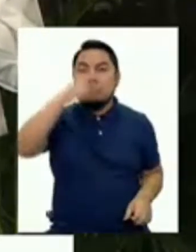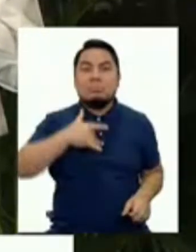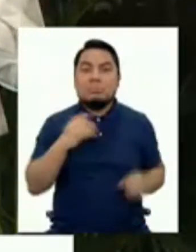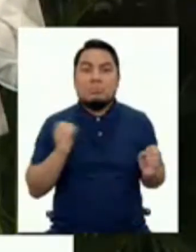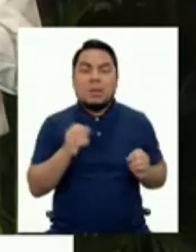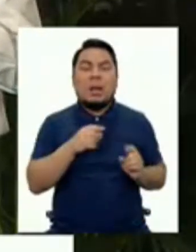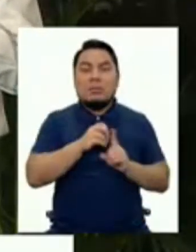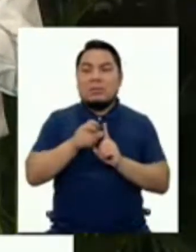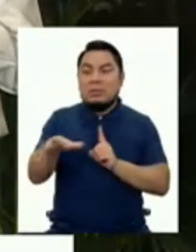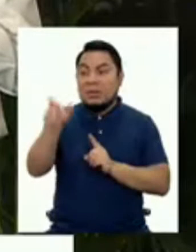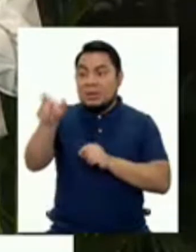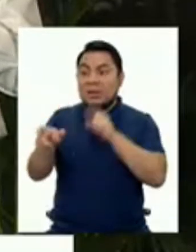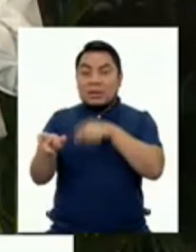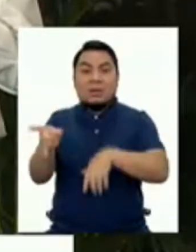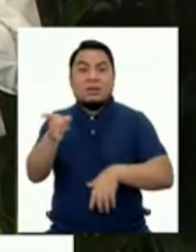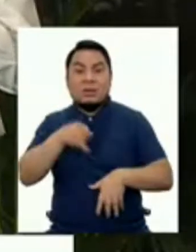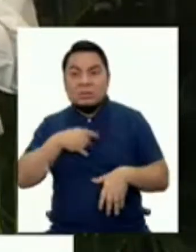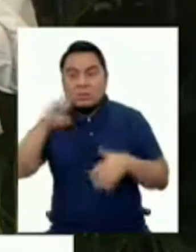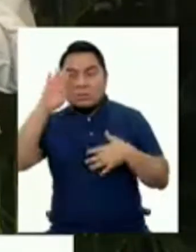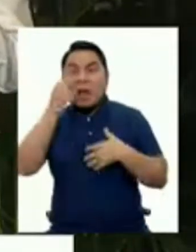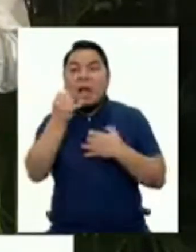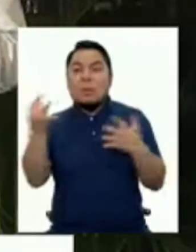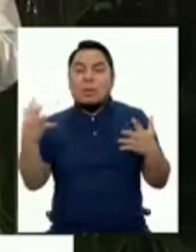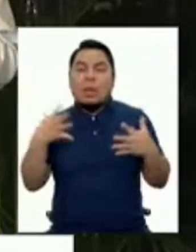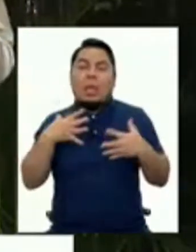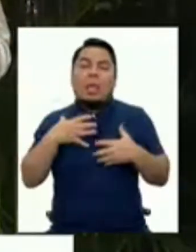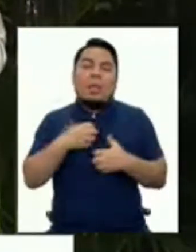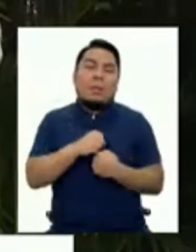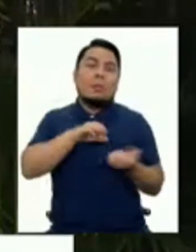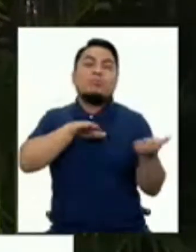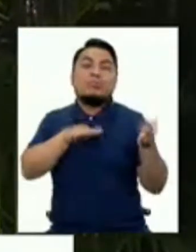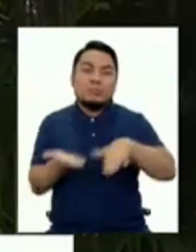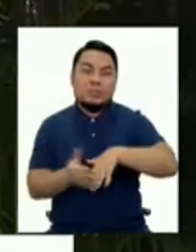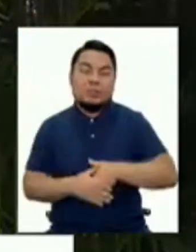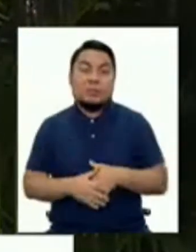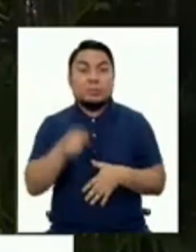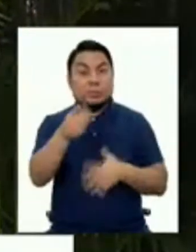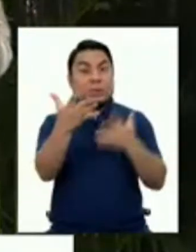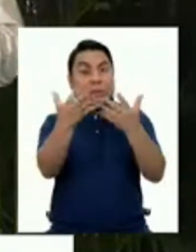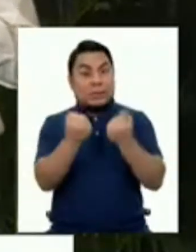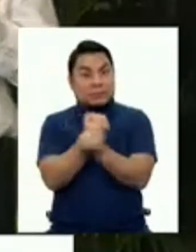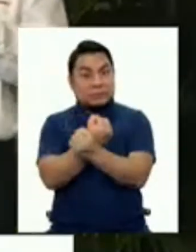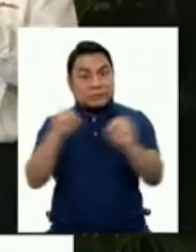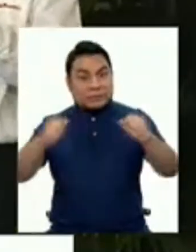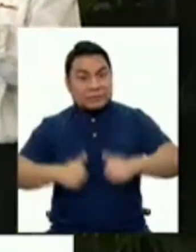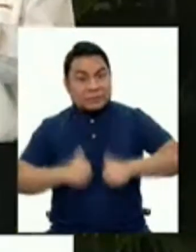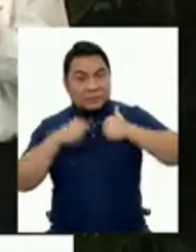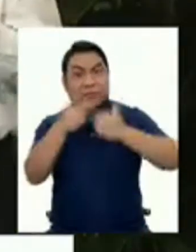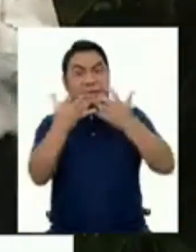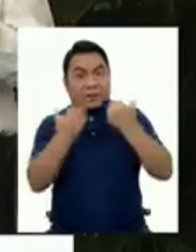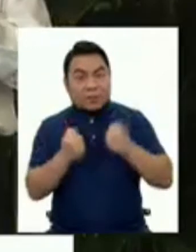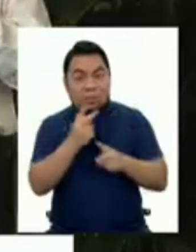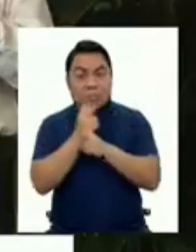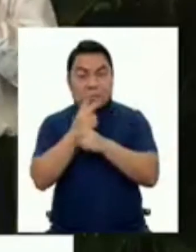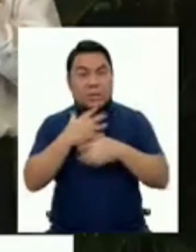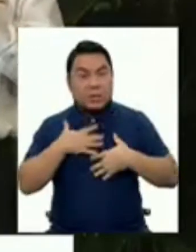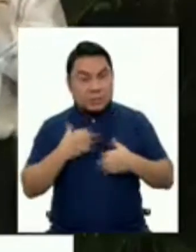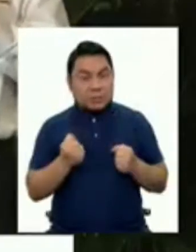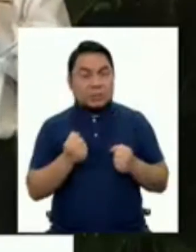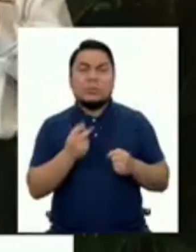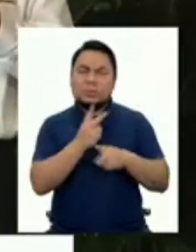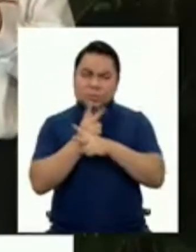fallecen. Entonces, si queremos salvar nuestra vida, si queremos cuidar nuestra salud, usemos